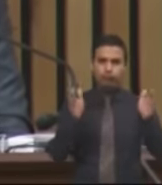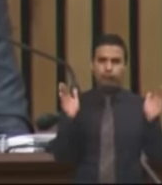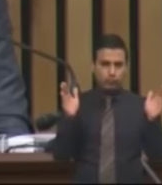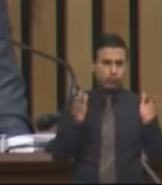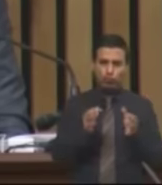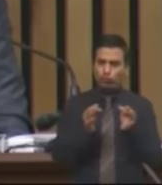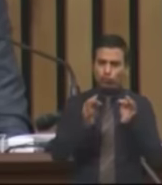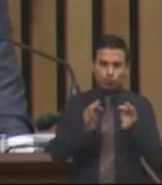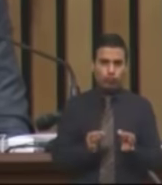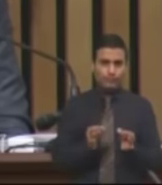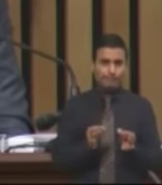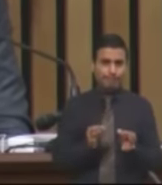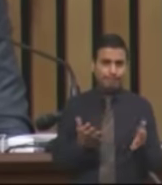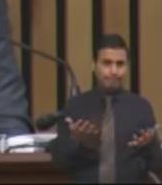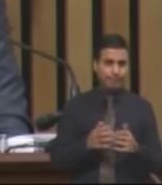escuchamos.